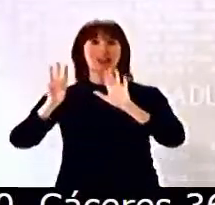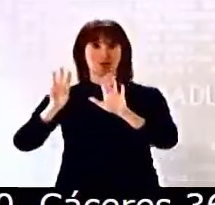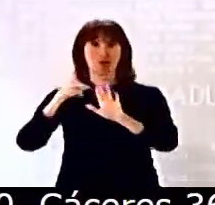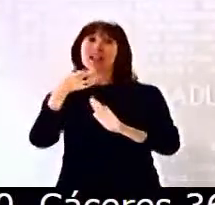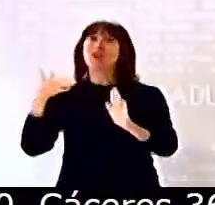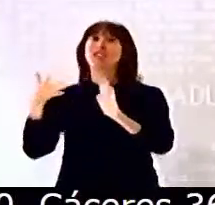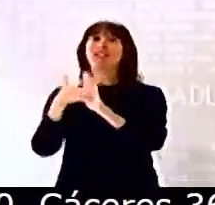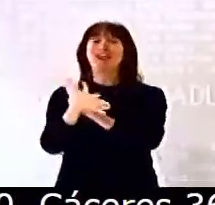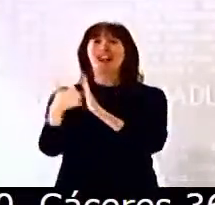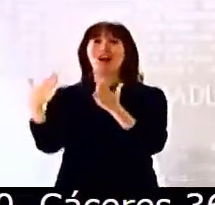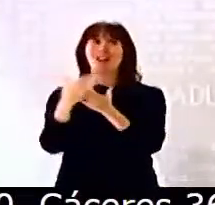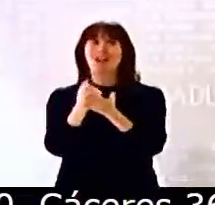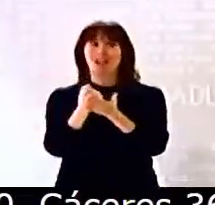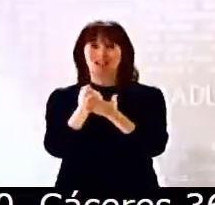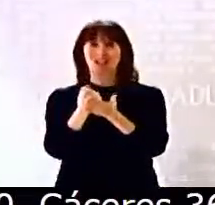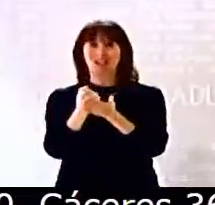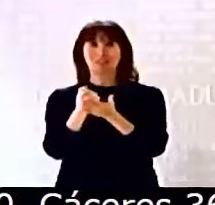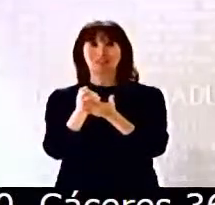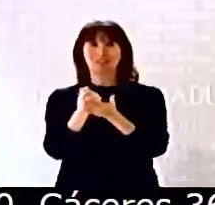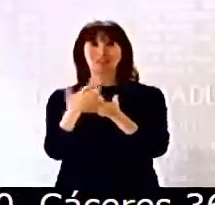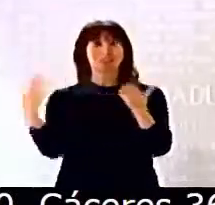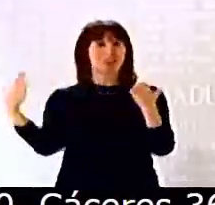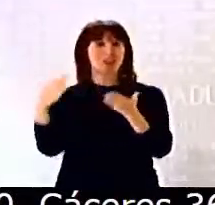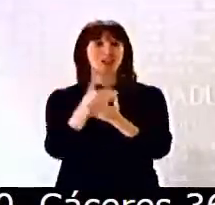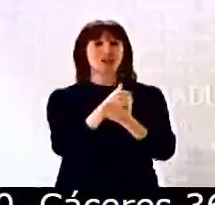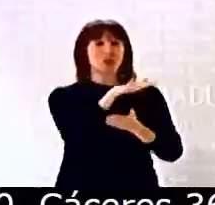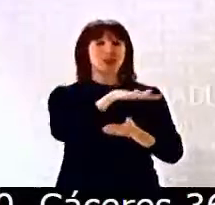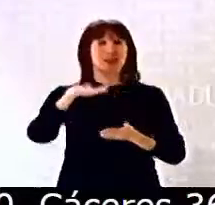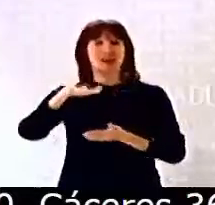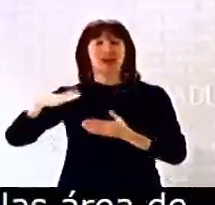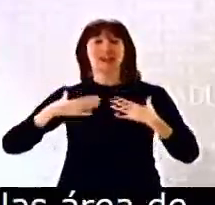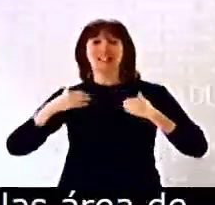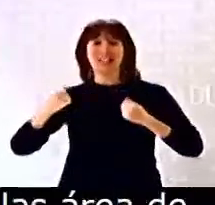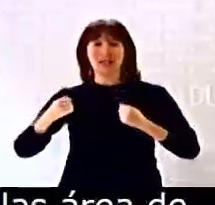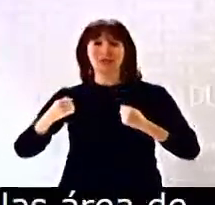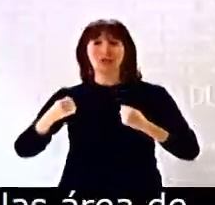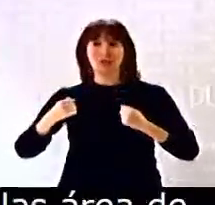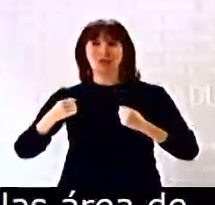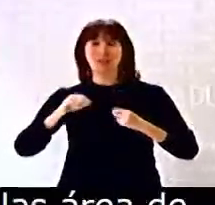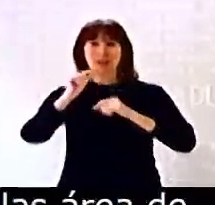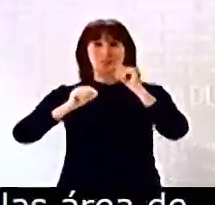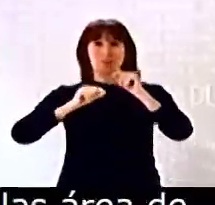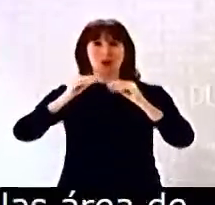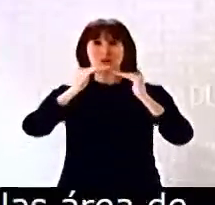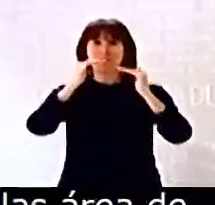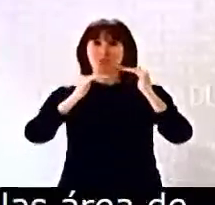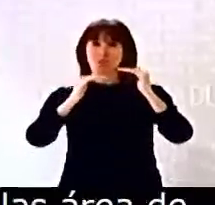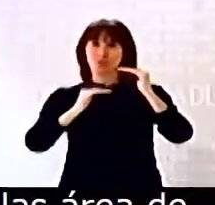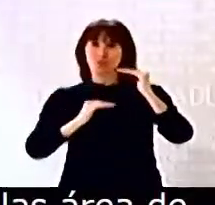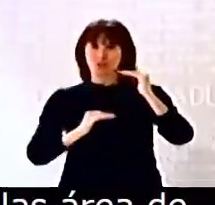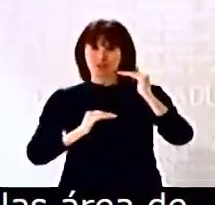decir que todas las áreas de salud están disminuyendo su incidencia.